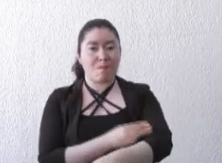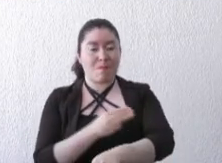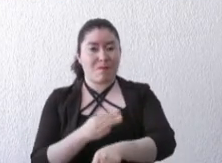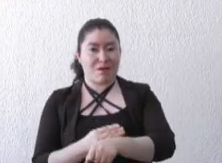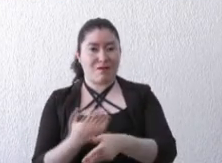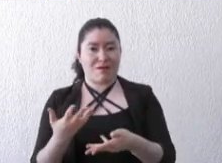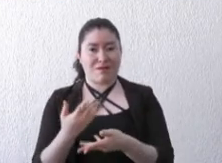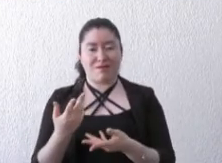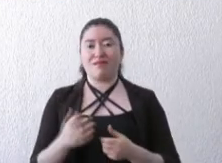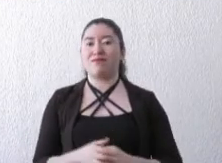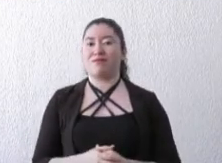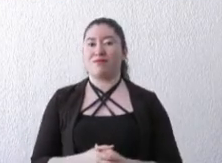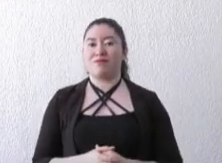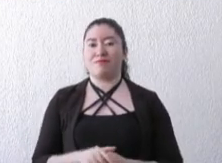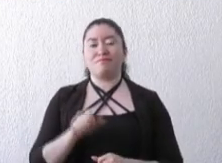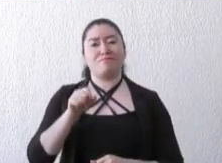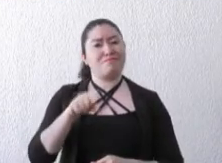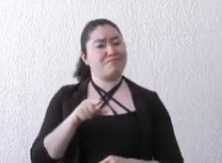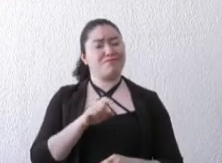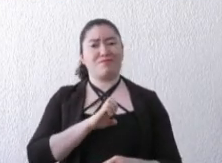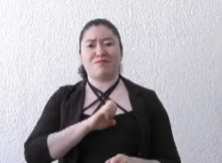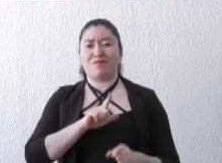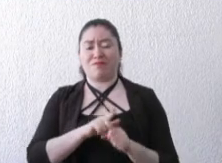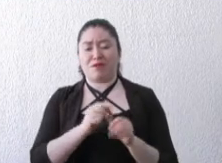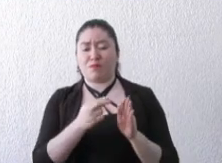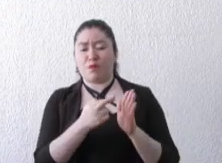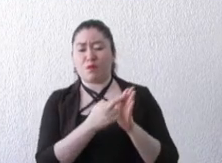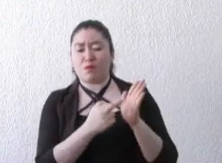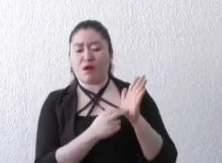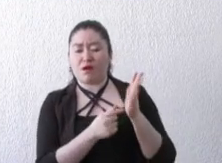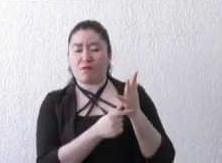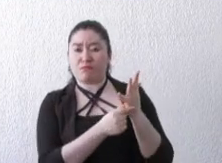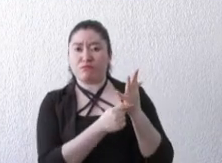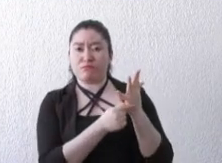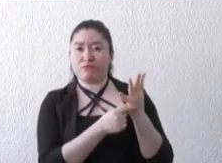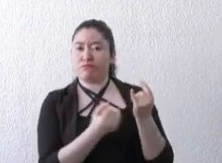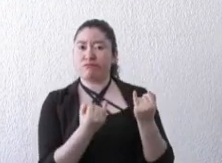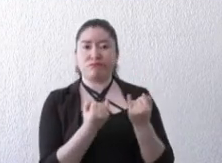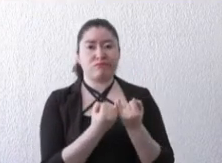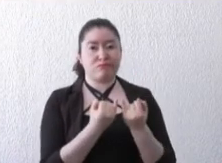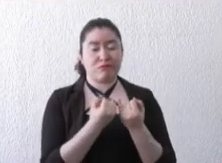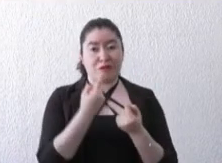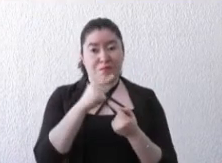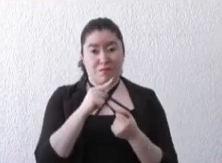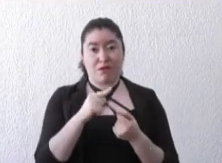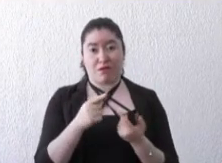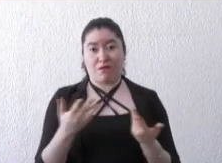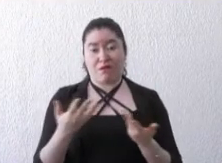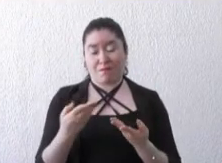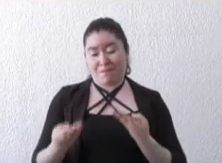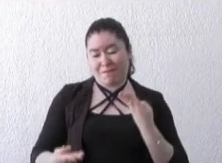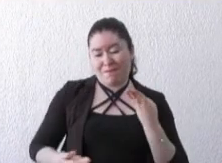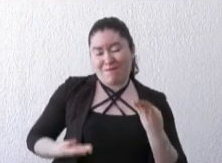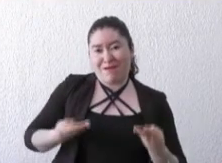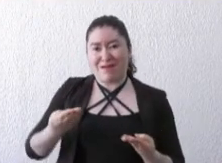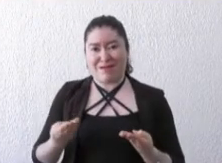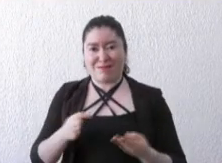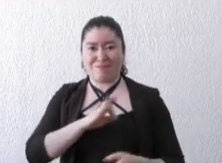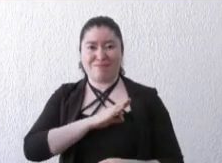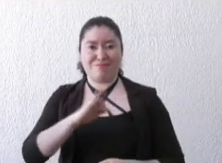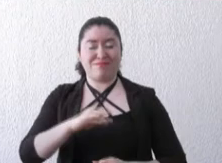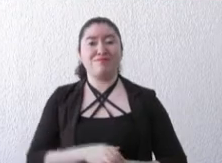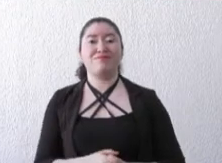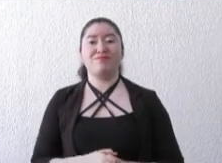y también con especificaciones para la danza. La siguiente, el auditorio